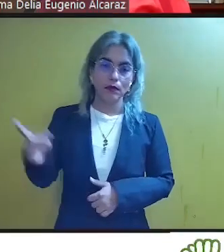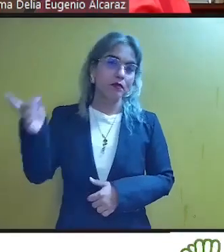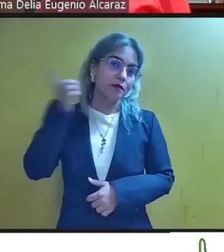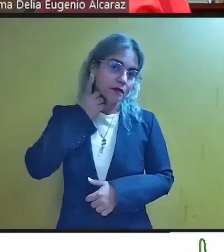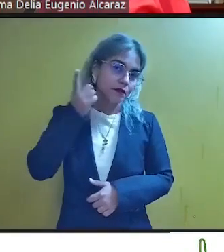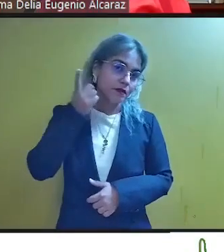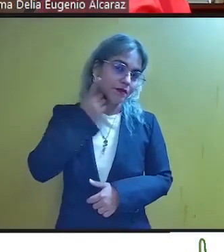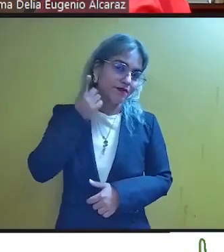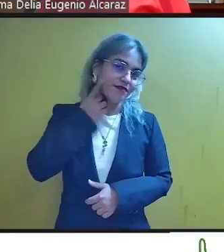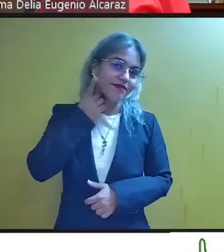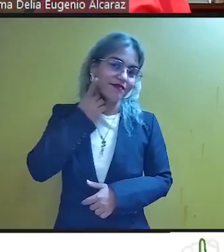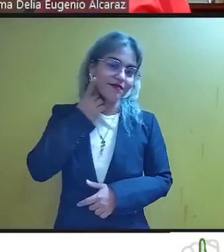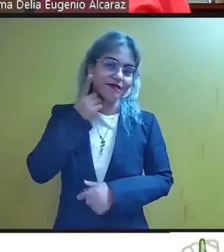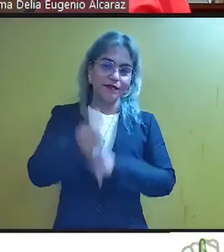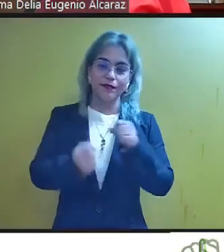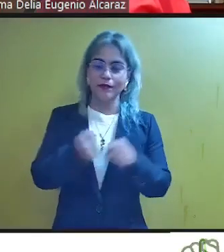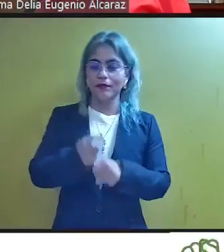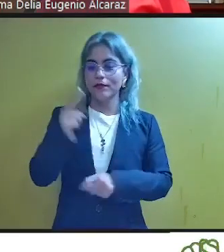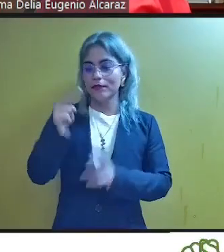ayuntamientos 2020-2021.